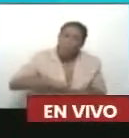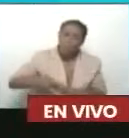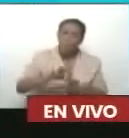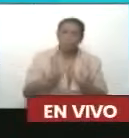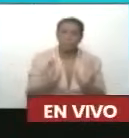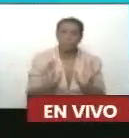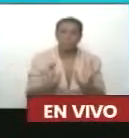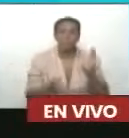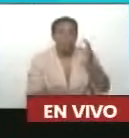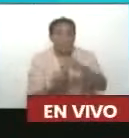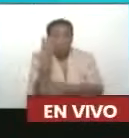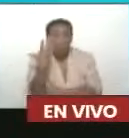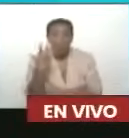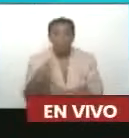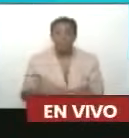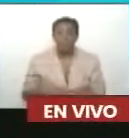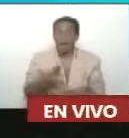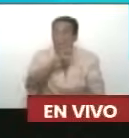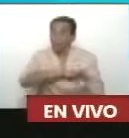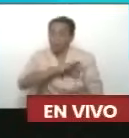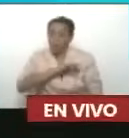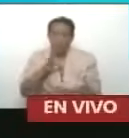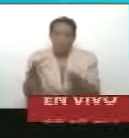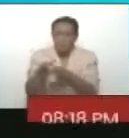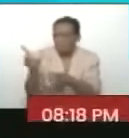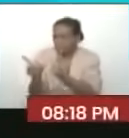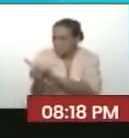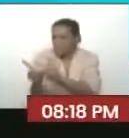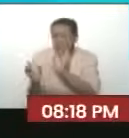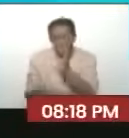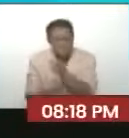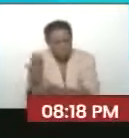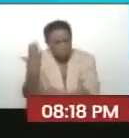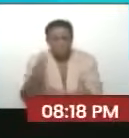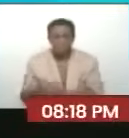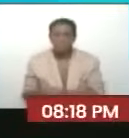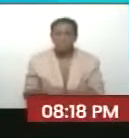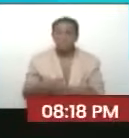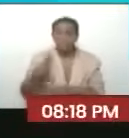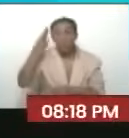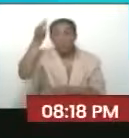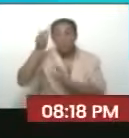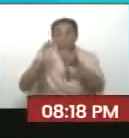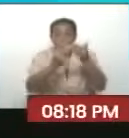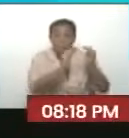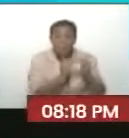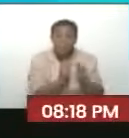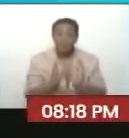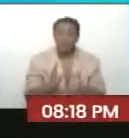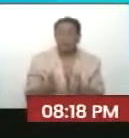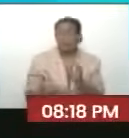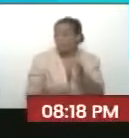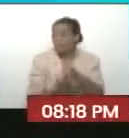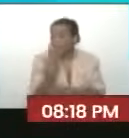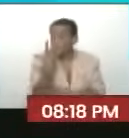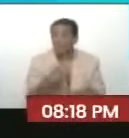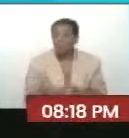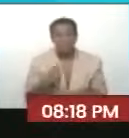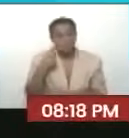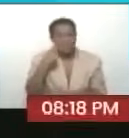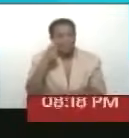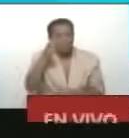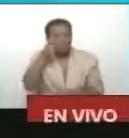Chávez fundó el gran polo patriótico a lo social. Chávez fundó los consejos comunales y siempre